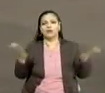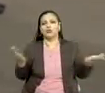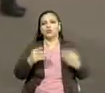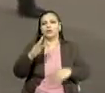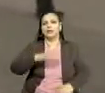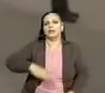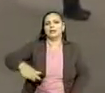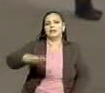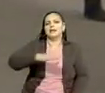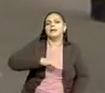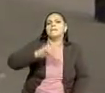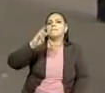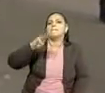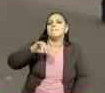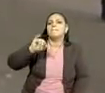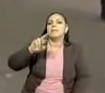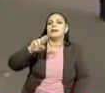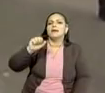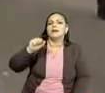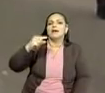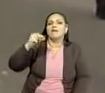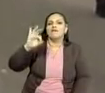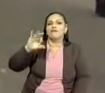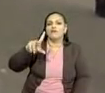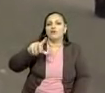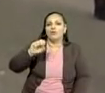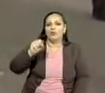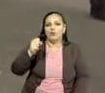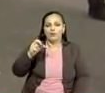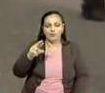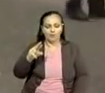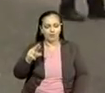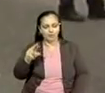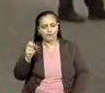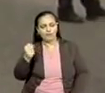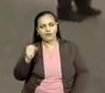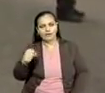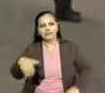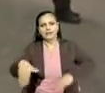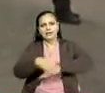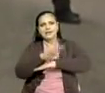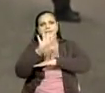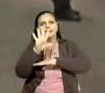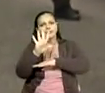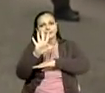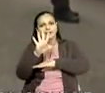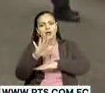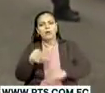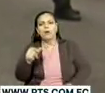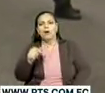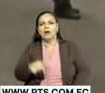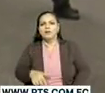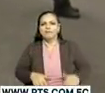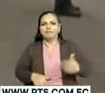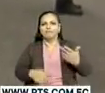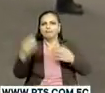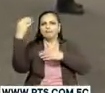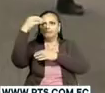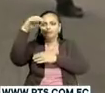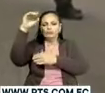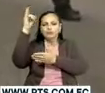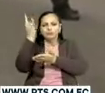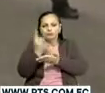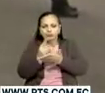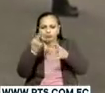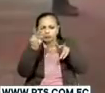la calle Quinta. Un dispositivo de 12 policías y un agente de la ATM chequeaban los vehículos que cruzaban por